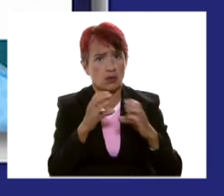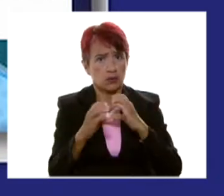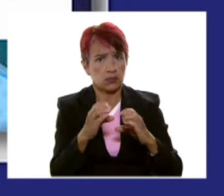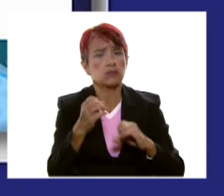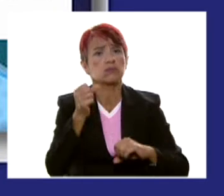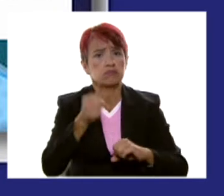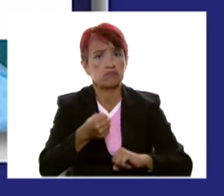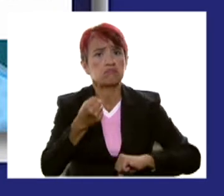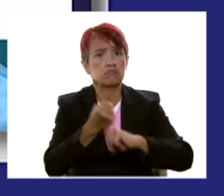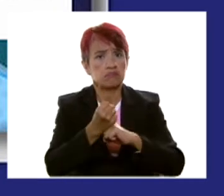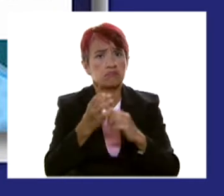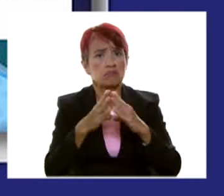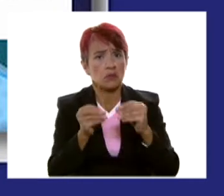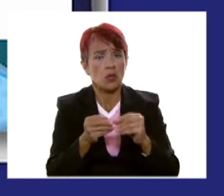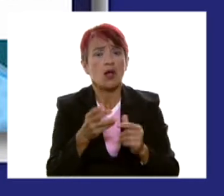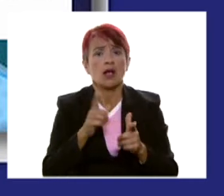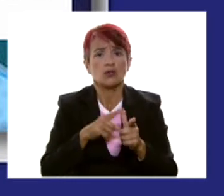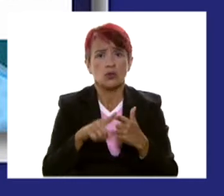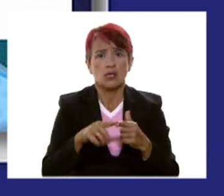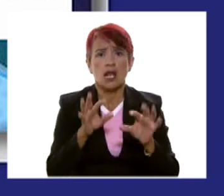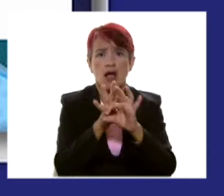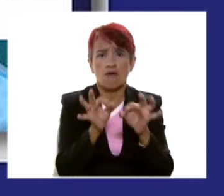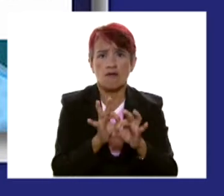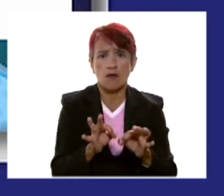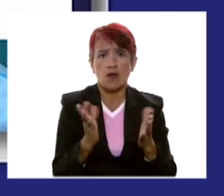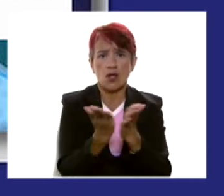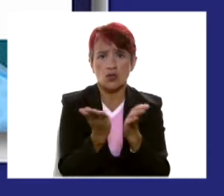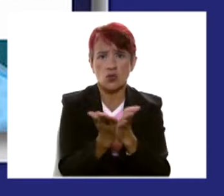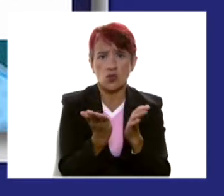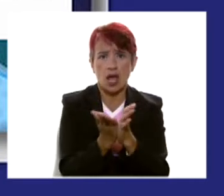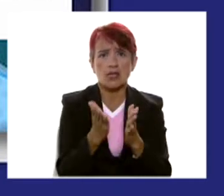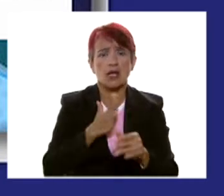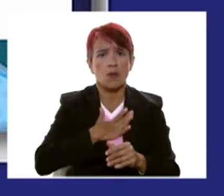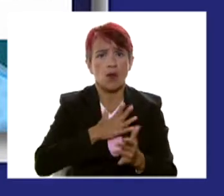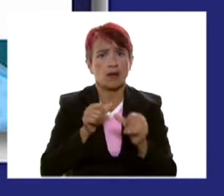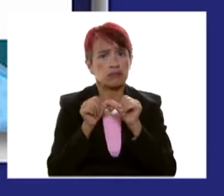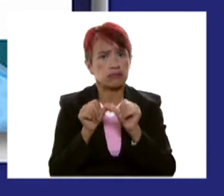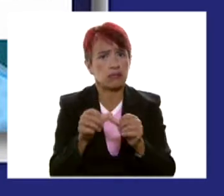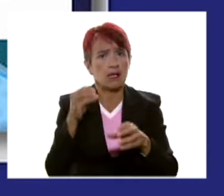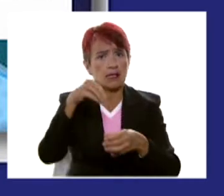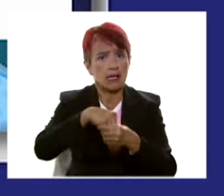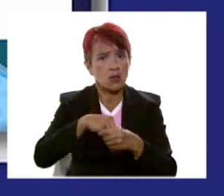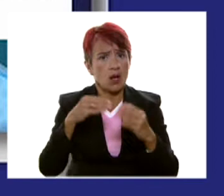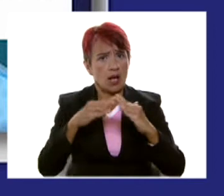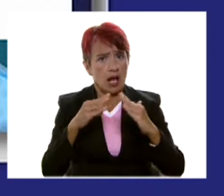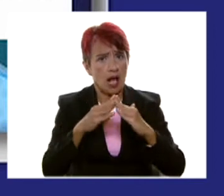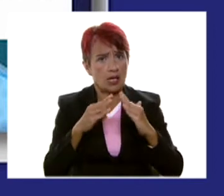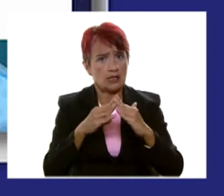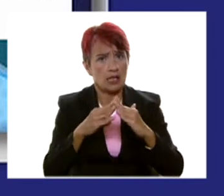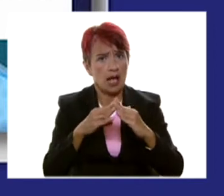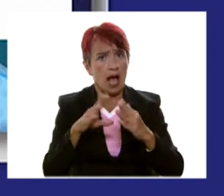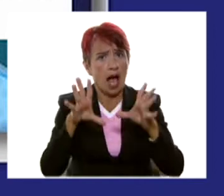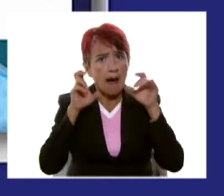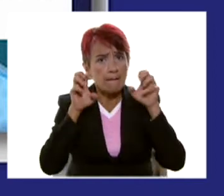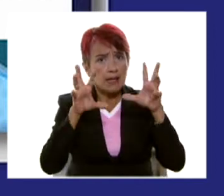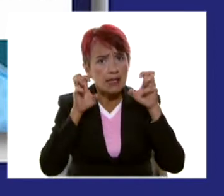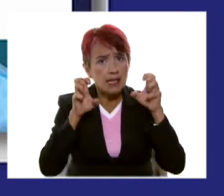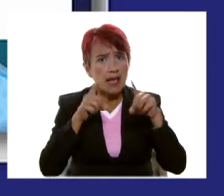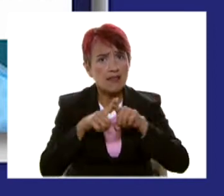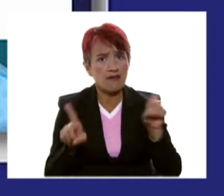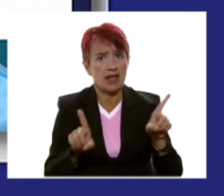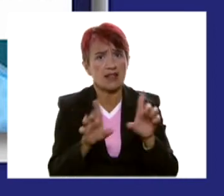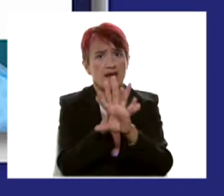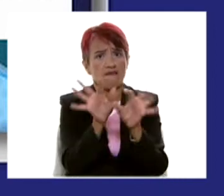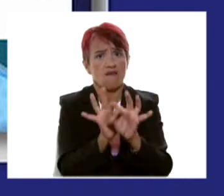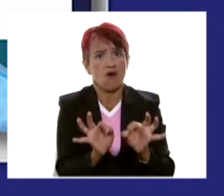favorecido al estudio a distancia. De este modo, los estudiantes pueden permanecer en casa a la vez que aprenden a través de diversas